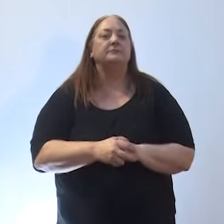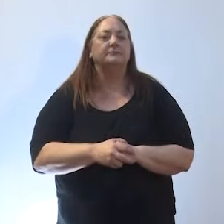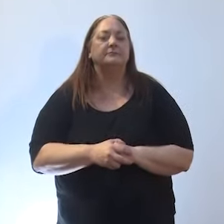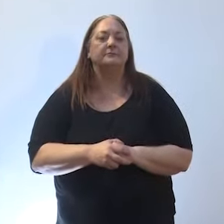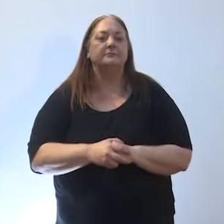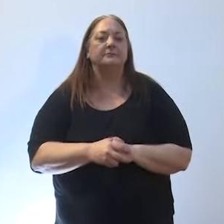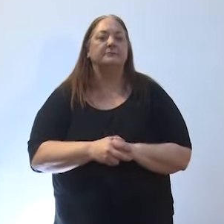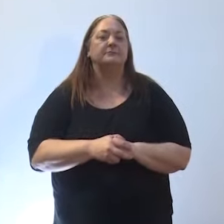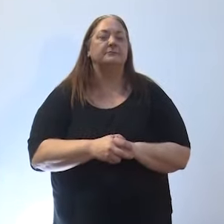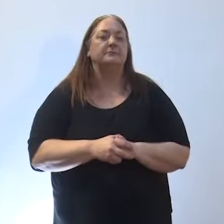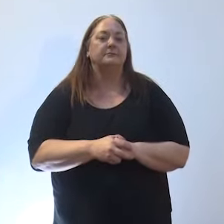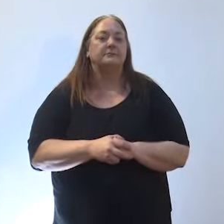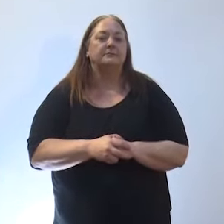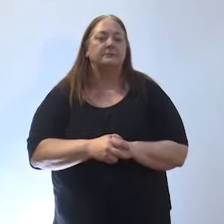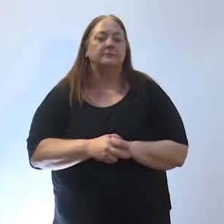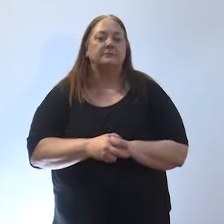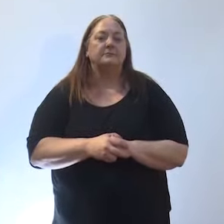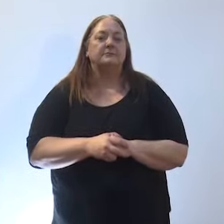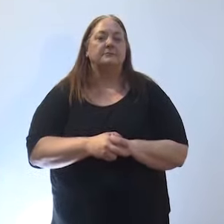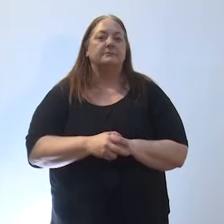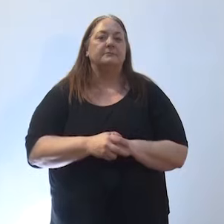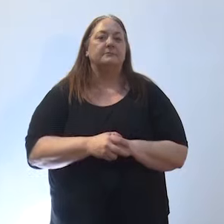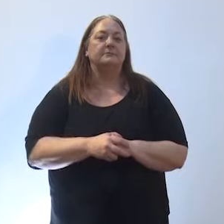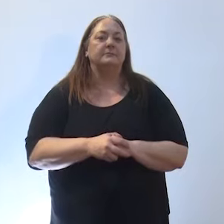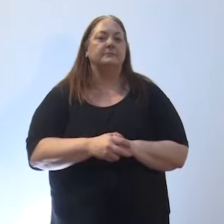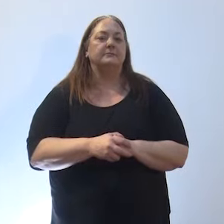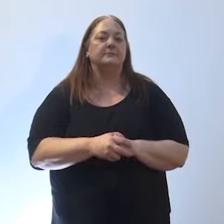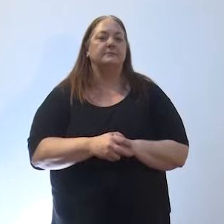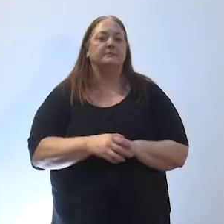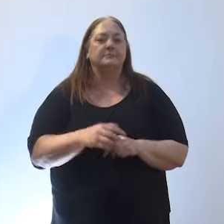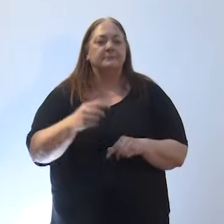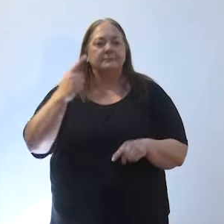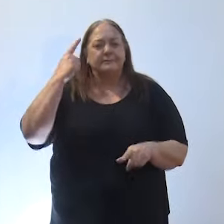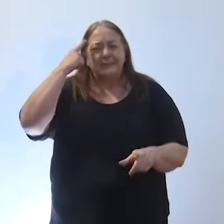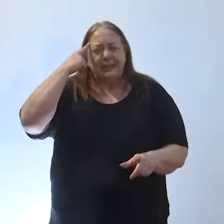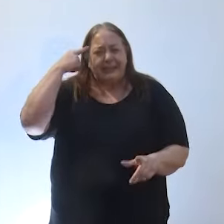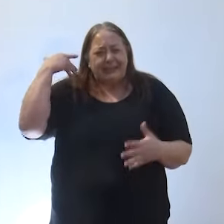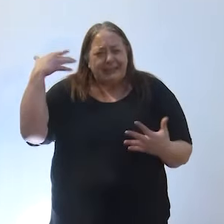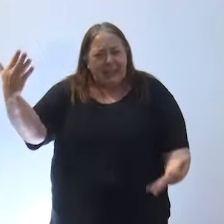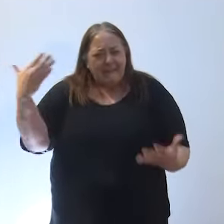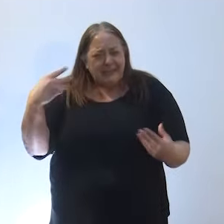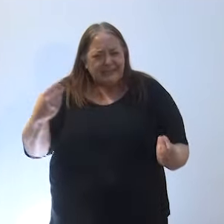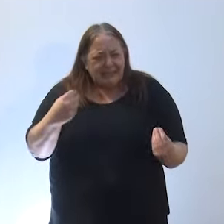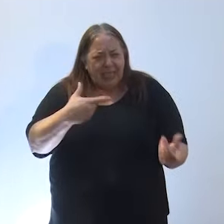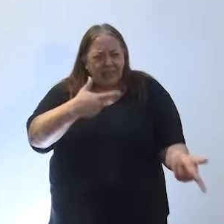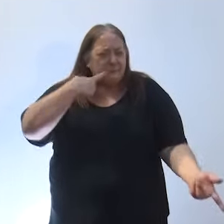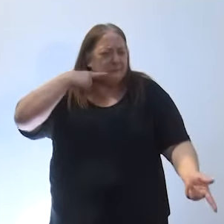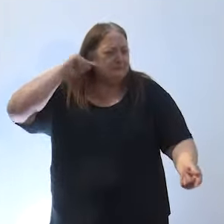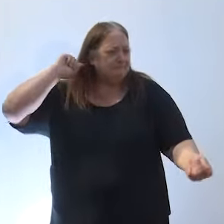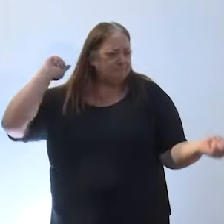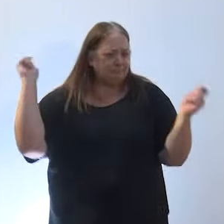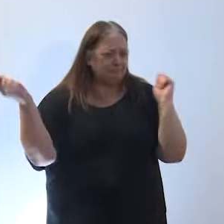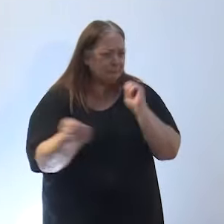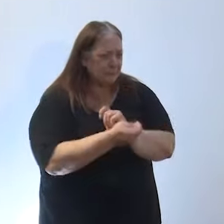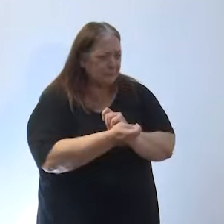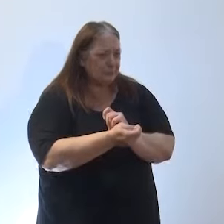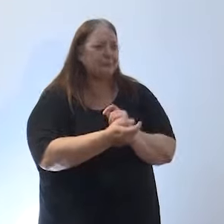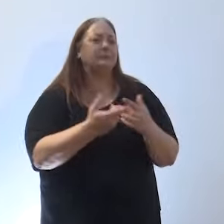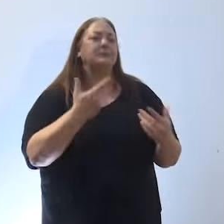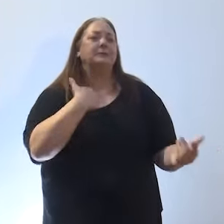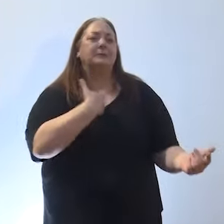condicionado eh la capacidad transformadora de de de los distintos gobiernos en la democracia y sobre